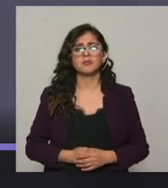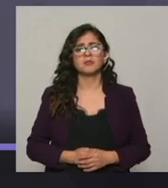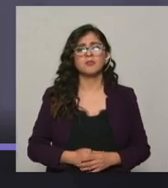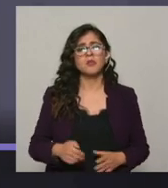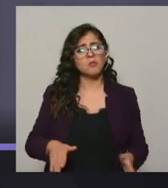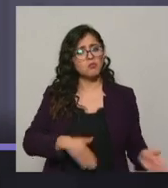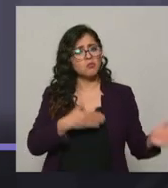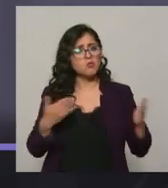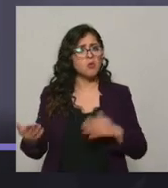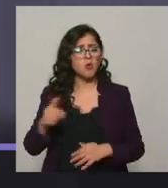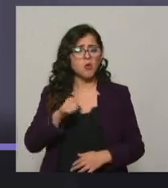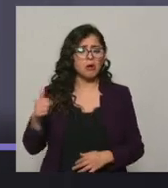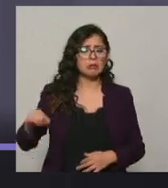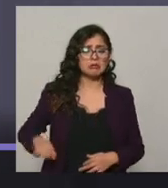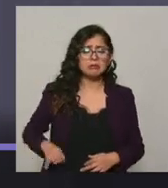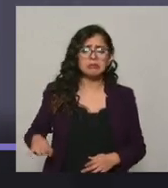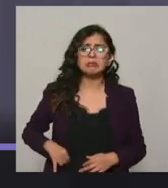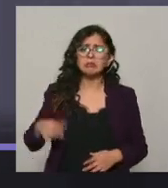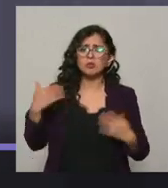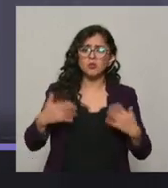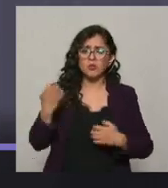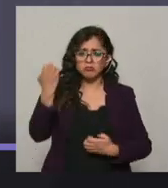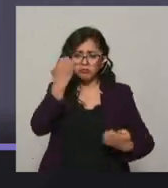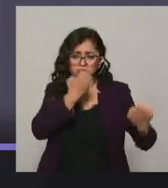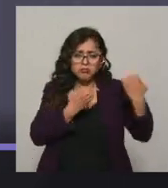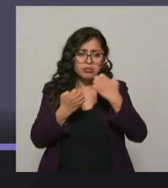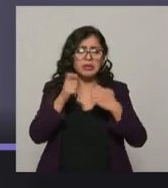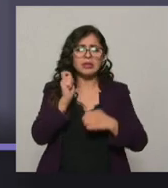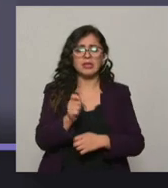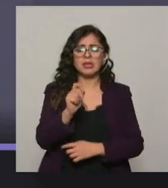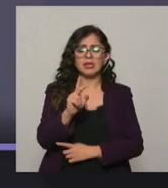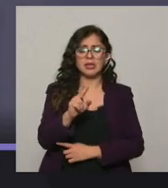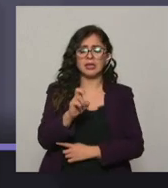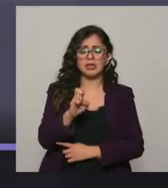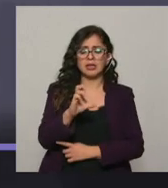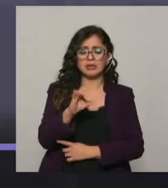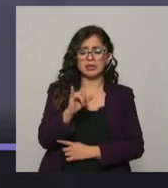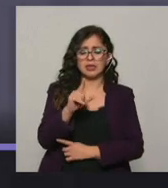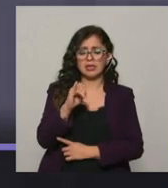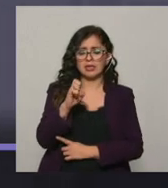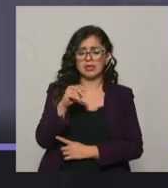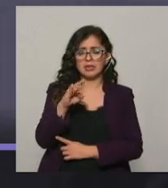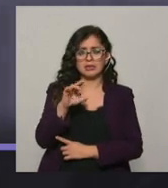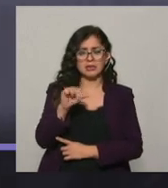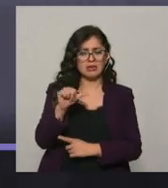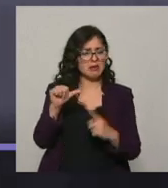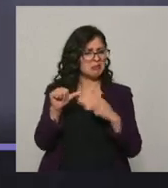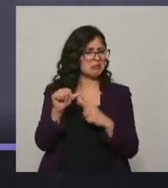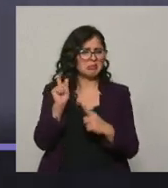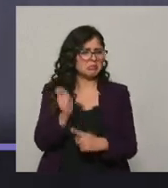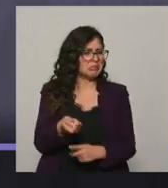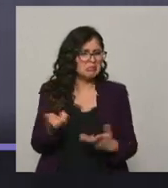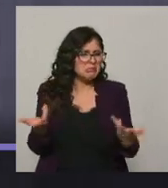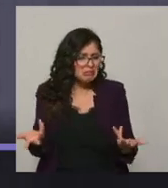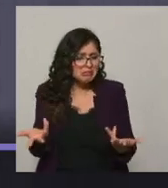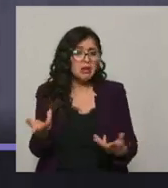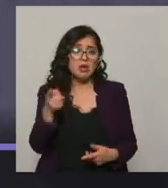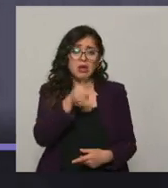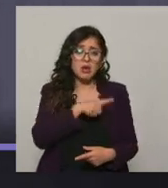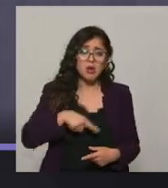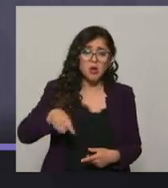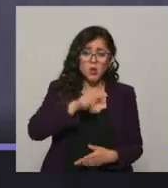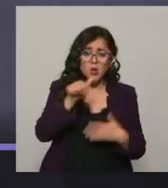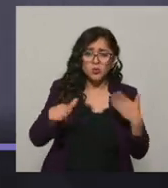estudio es que por primera vez se toma en cuenta el factor de la resiliencia, que se refiere a qué tanto puede una